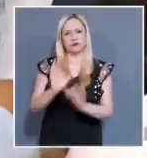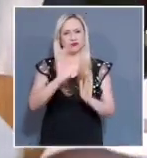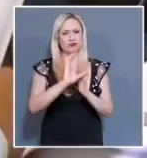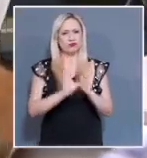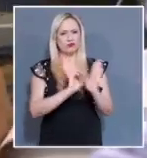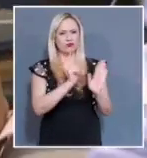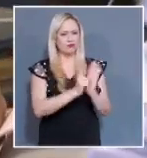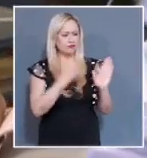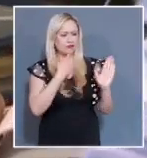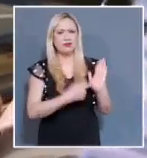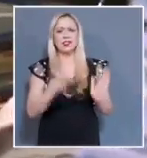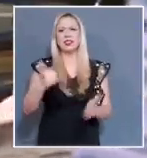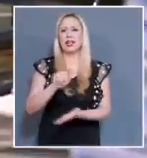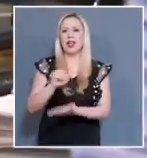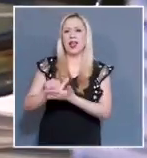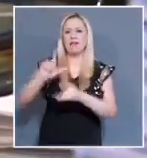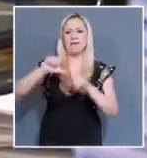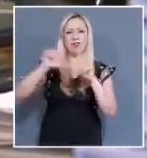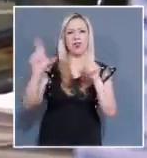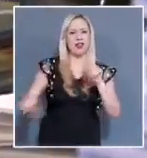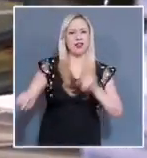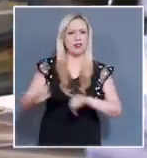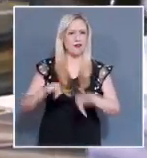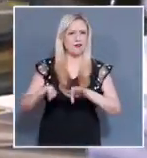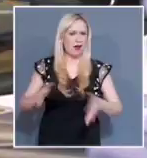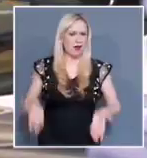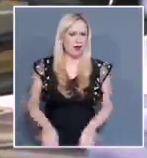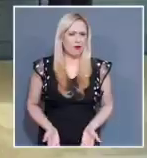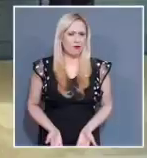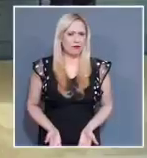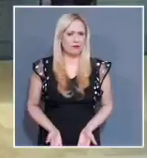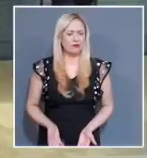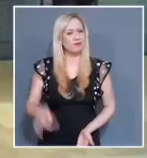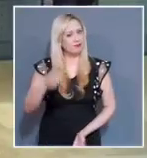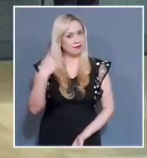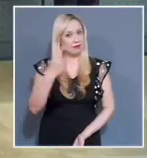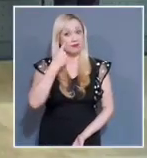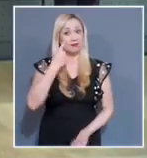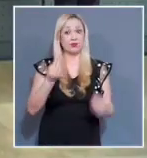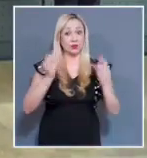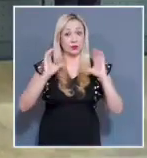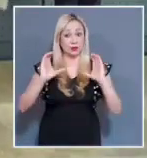la Ley Federal del Trabajo poder informativo José Luis Guerra García